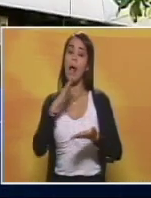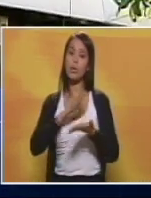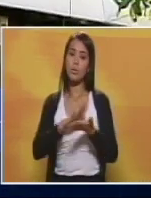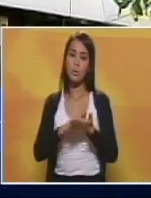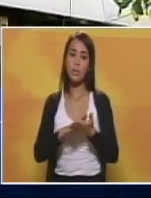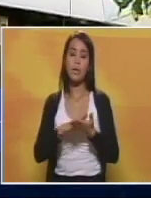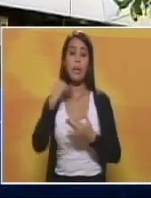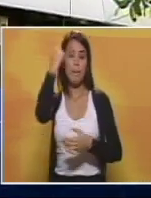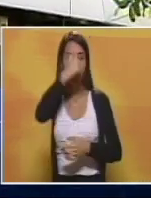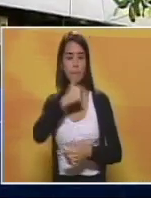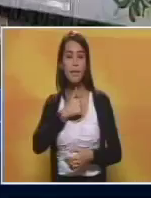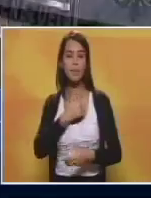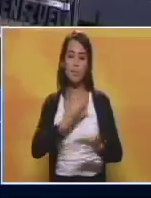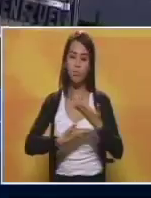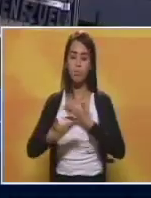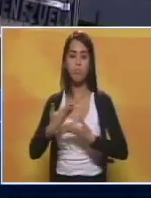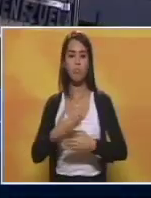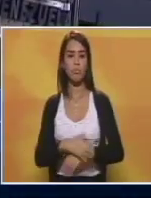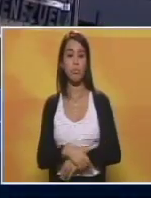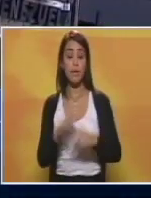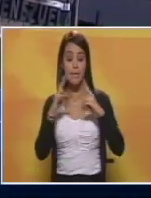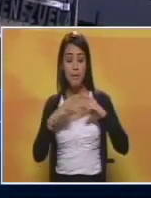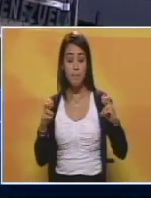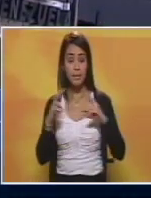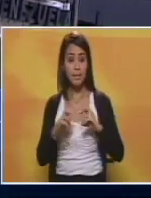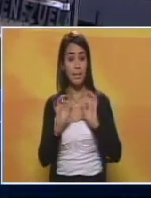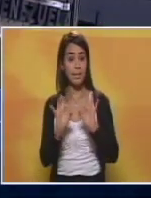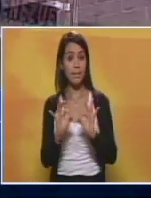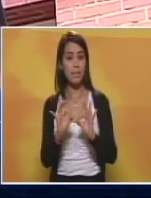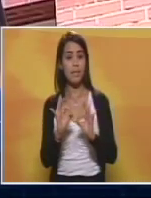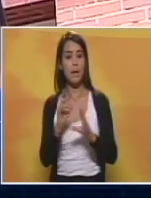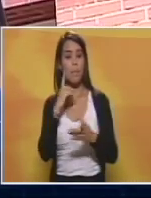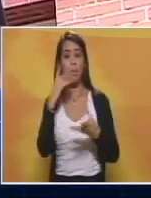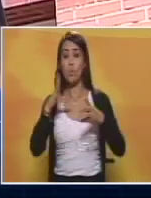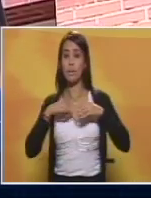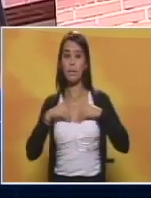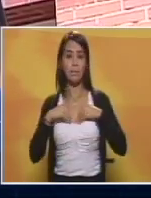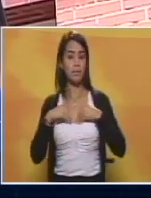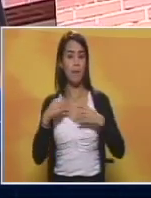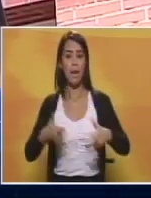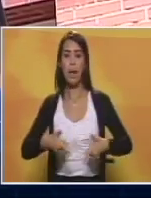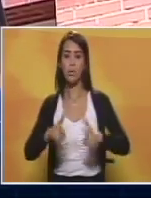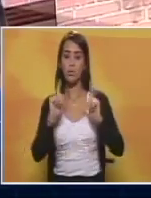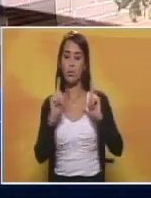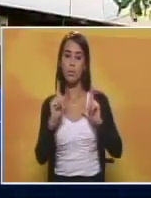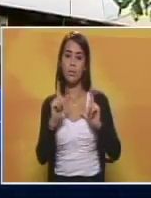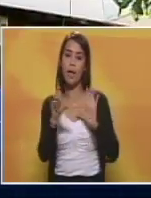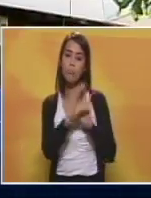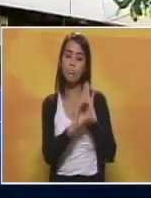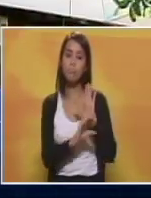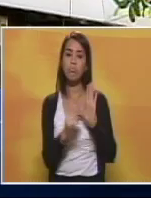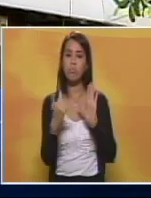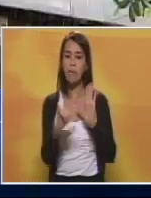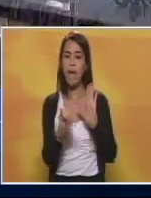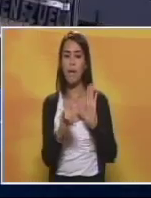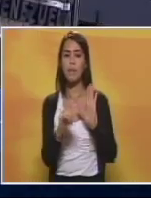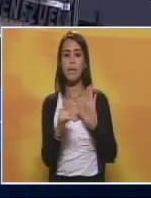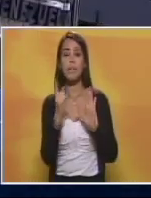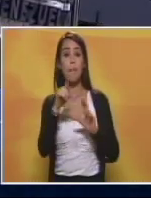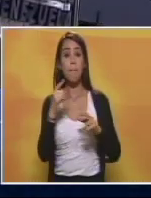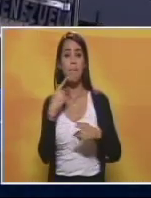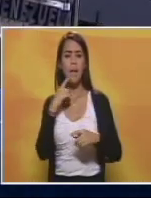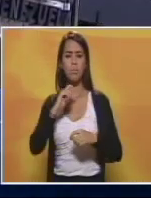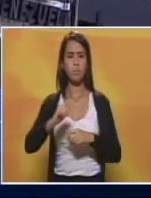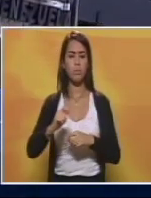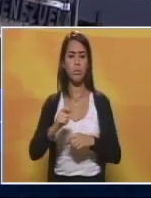tolerancia especificaron que investigarán al medio por presuntamente desconocer las autoridades constituidas además de incitar al